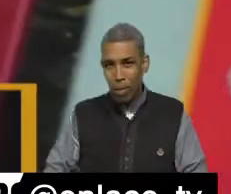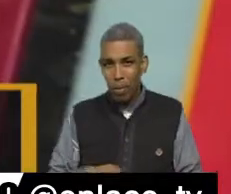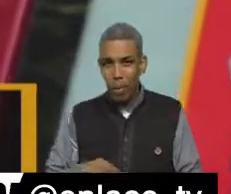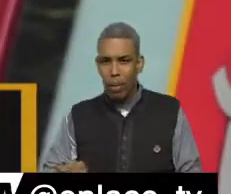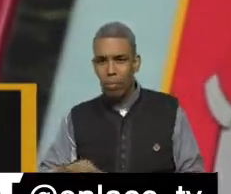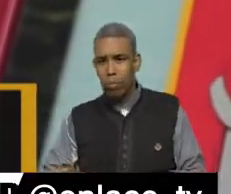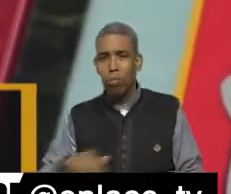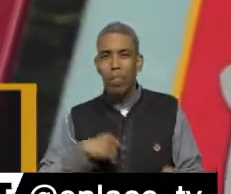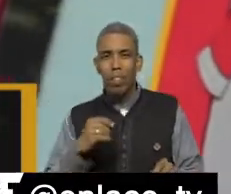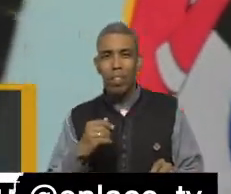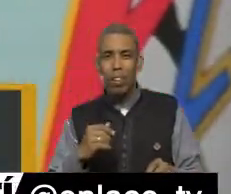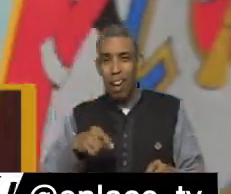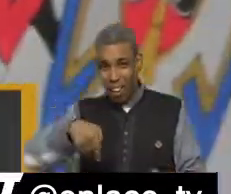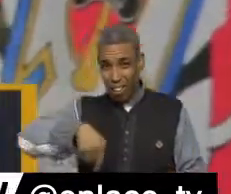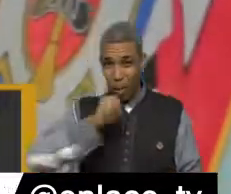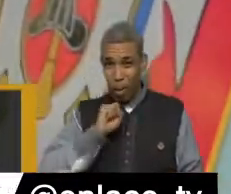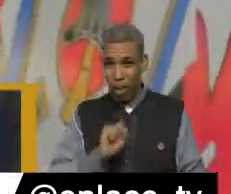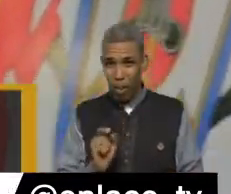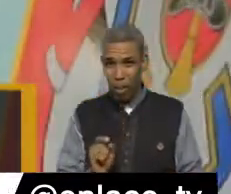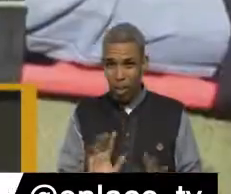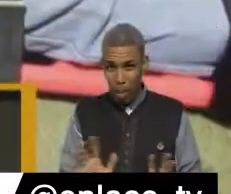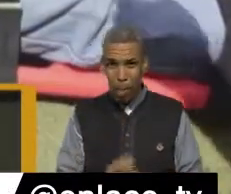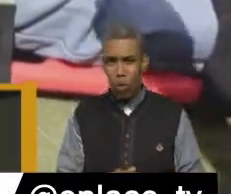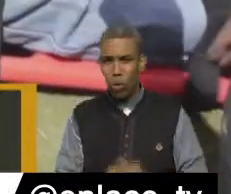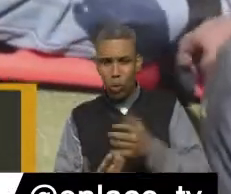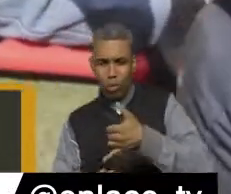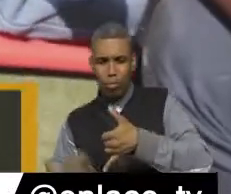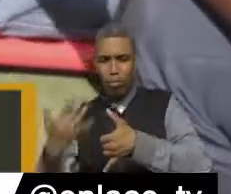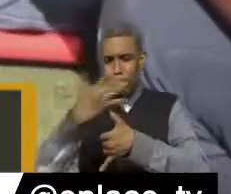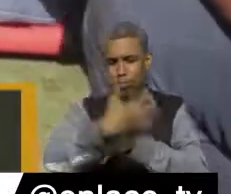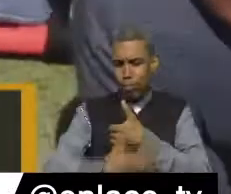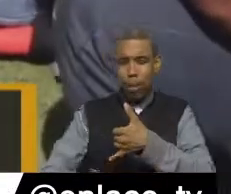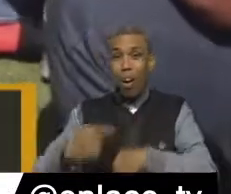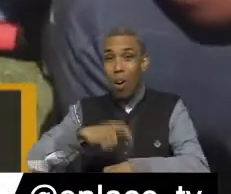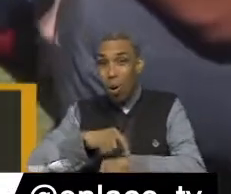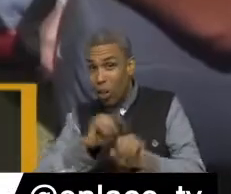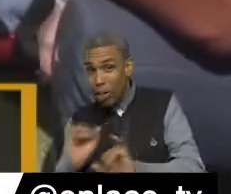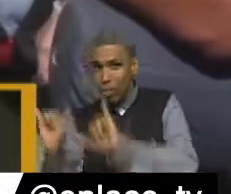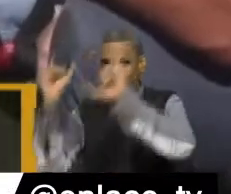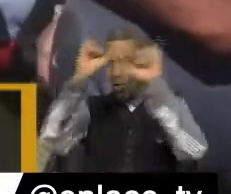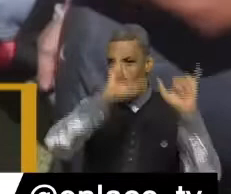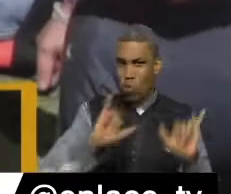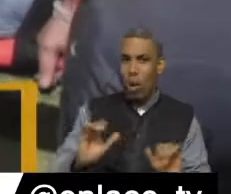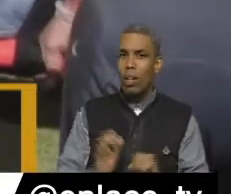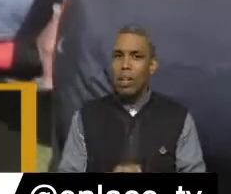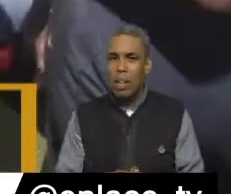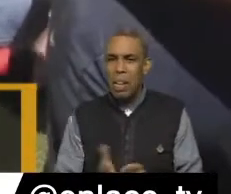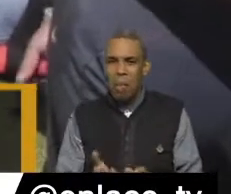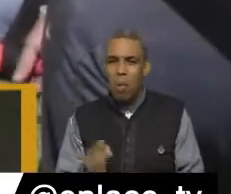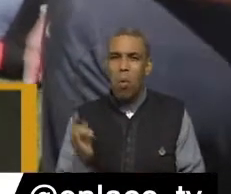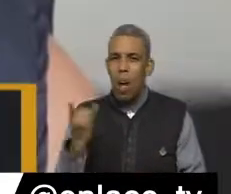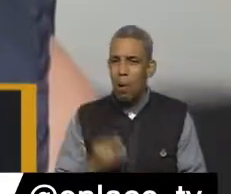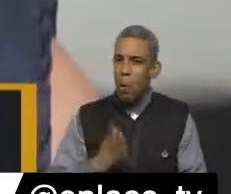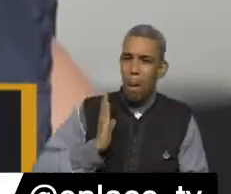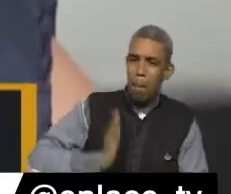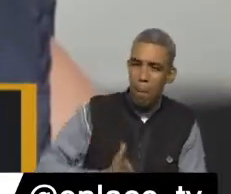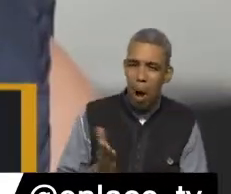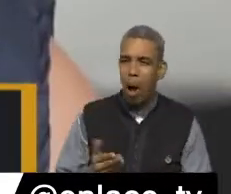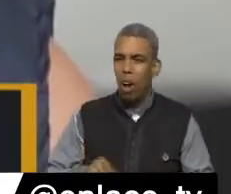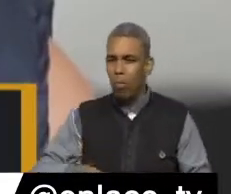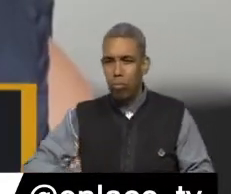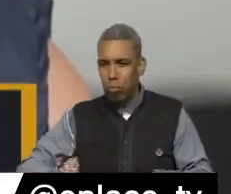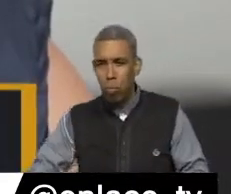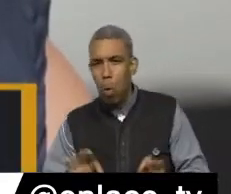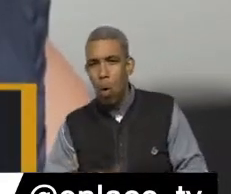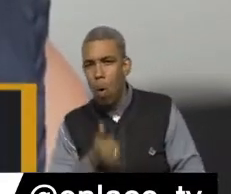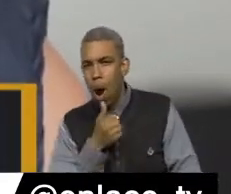nacional que sensibilizó a la comunidad sobre una evacuación por sismo de 6.8 en la escala de Richter. Barranca Bermeja